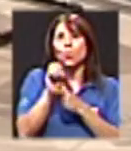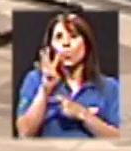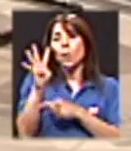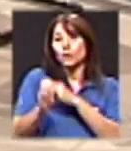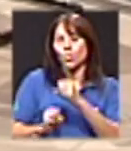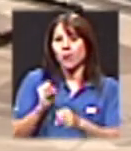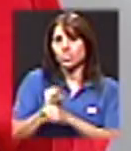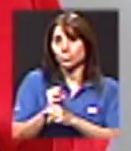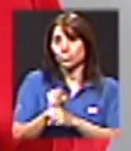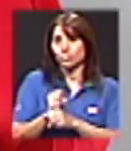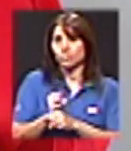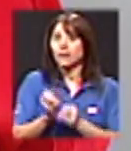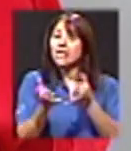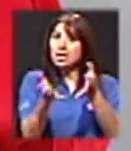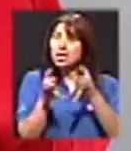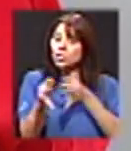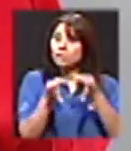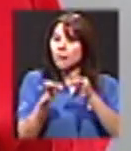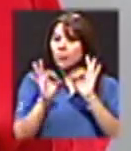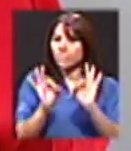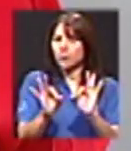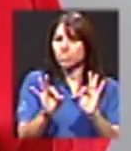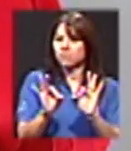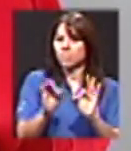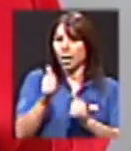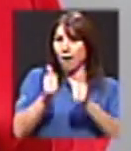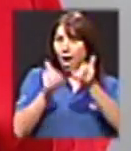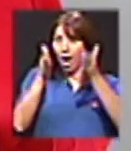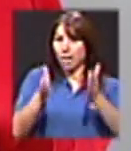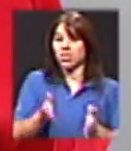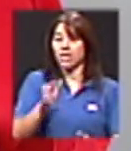claro, nosotros, Rodolfo Pisa ha sido muy